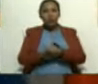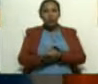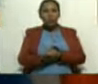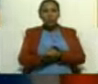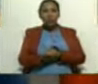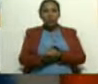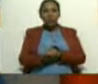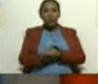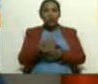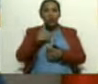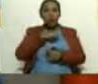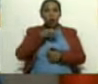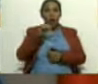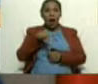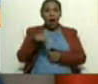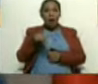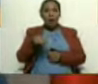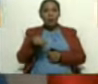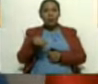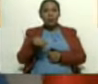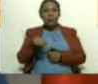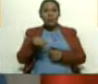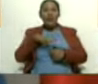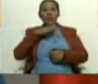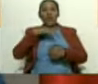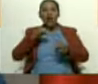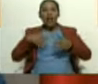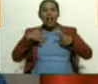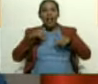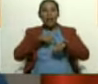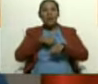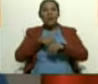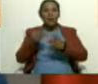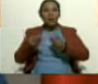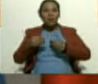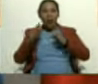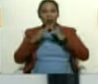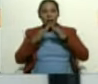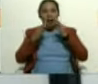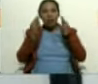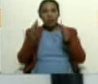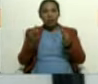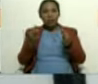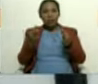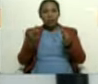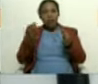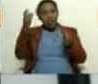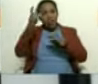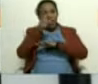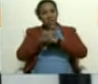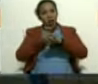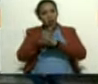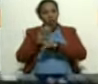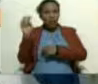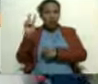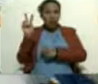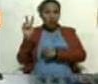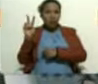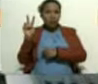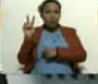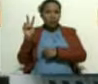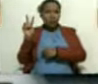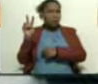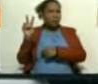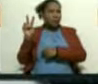aquí nos encontramos aquí llenos de alegría en este momento, recibiendo nuestra vivienda digna de parte del gobierno bolivariano, de parte del gobernador